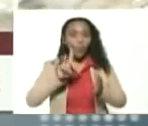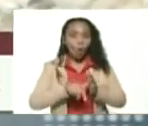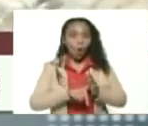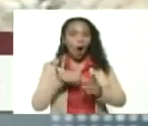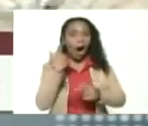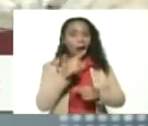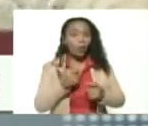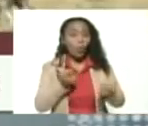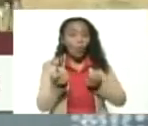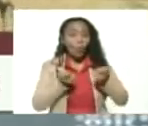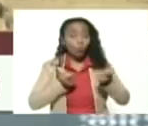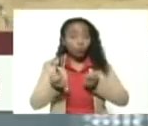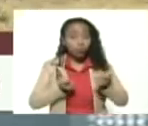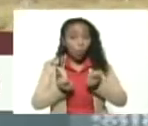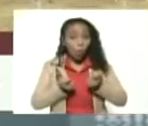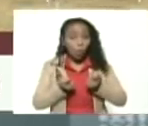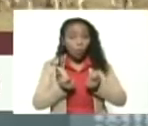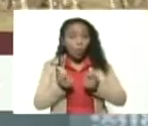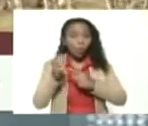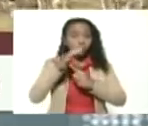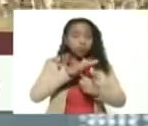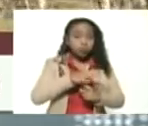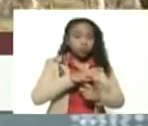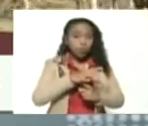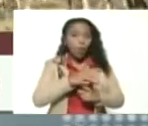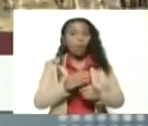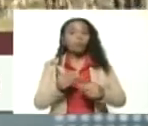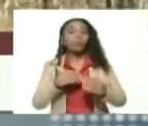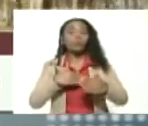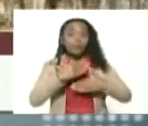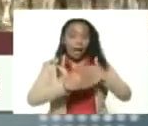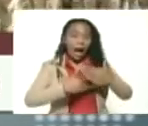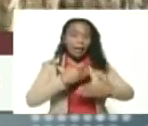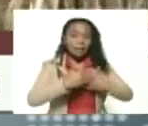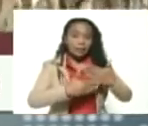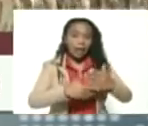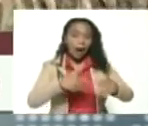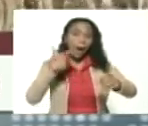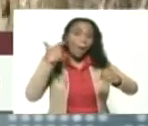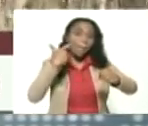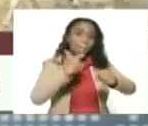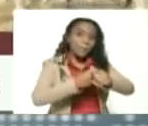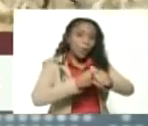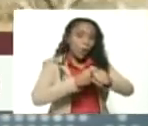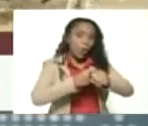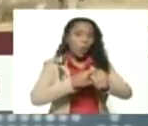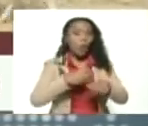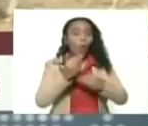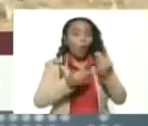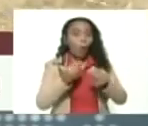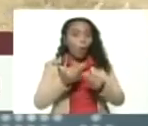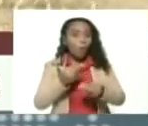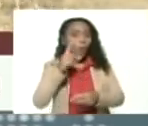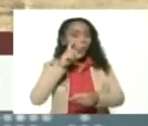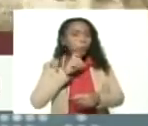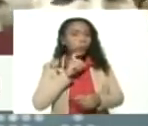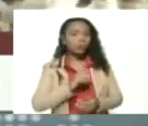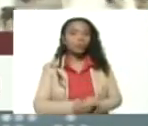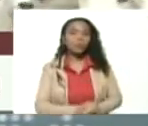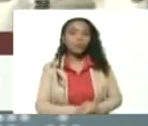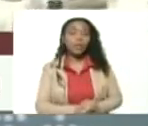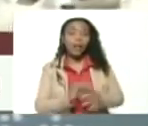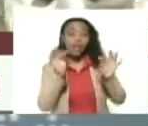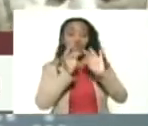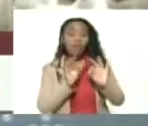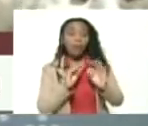controlada, sometida, bueno, proceden a la inseminación artificial. Y estos métodos aplicados así, en todos